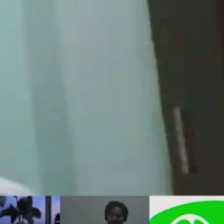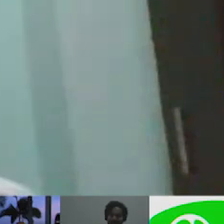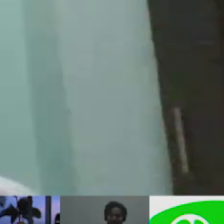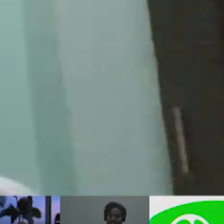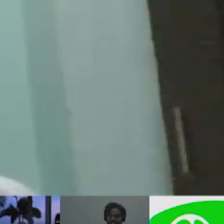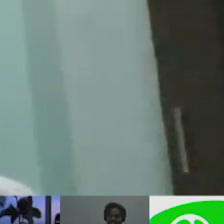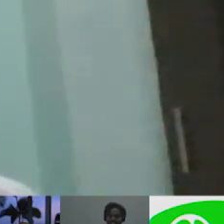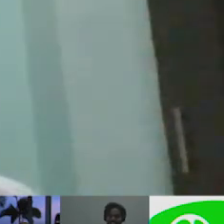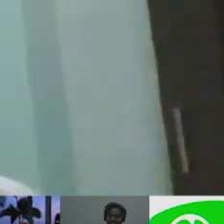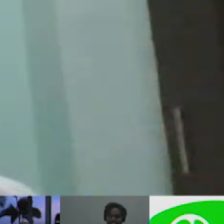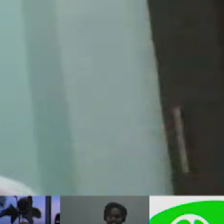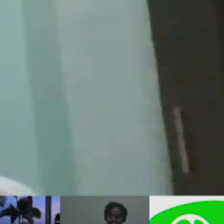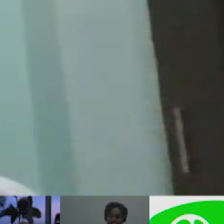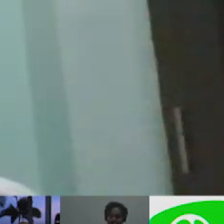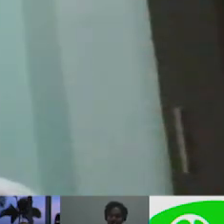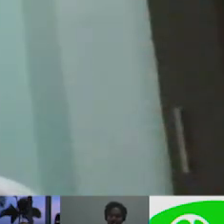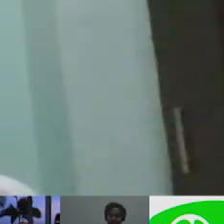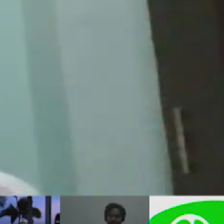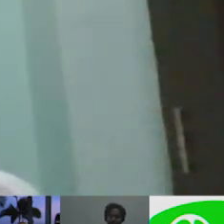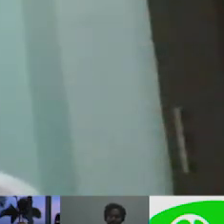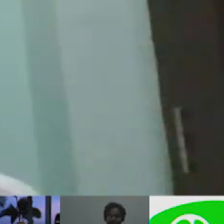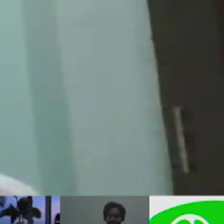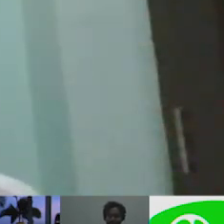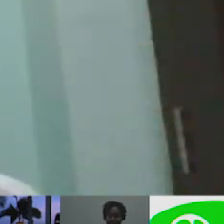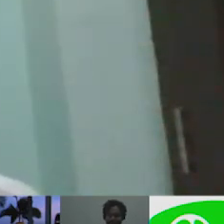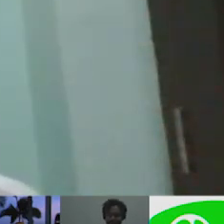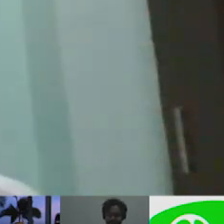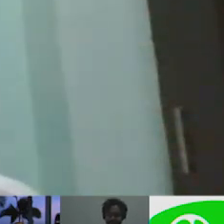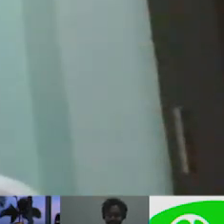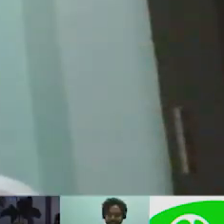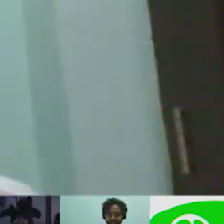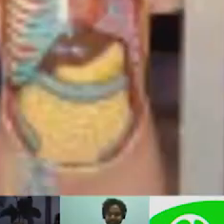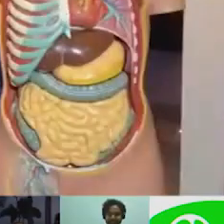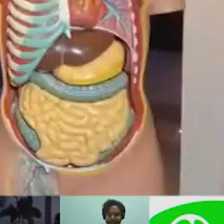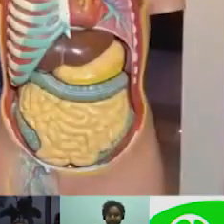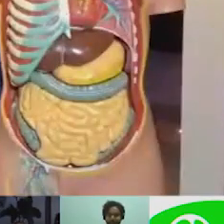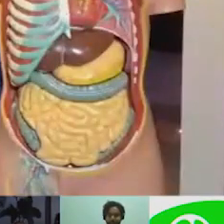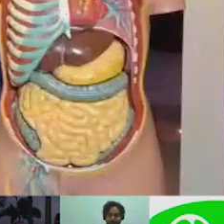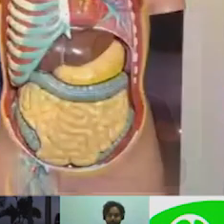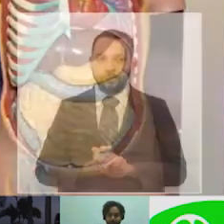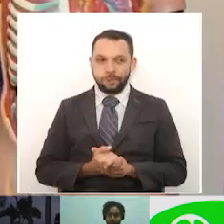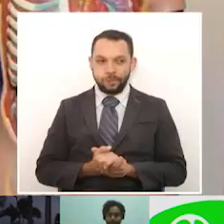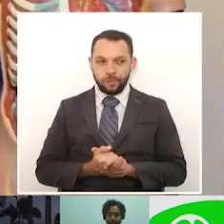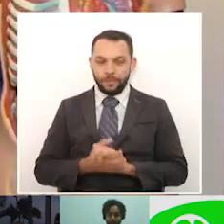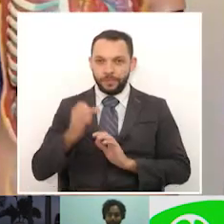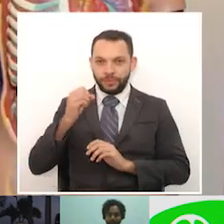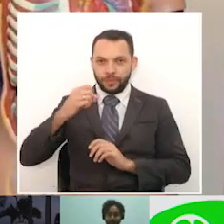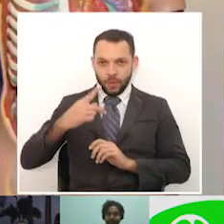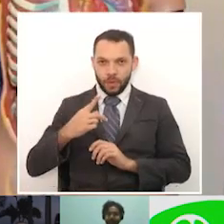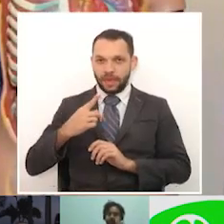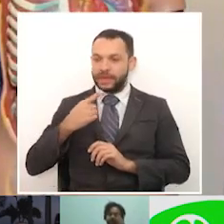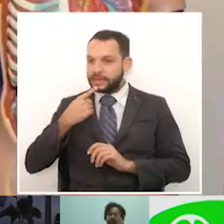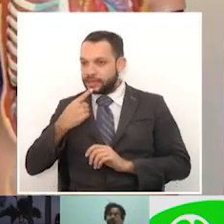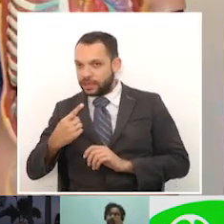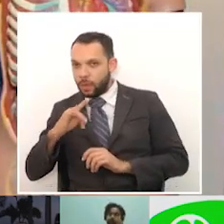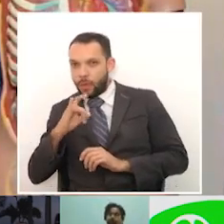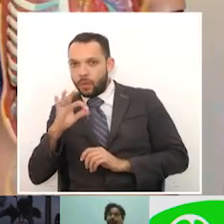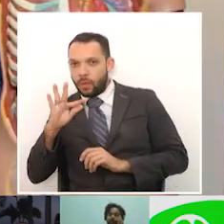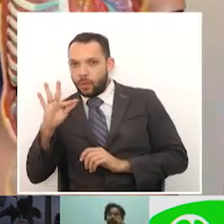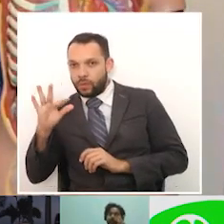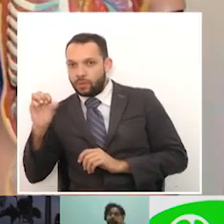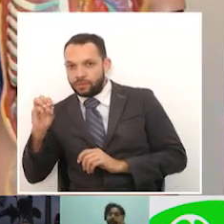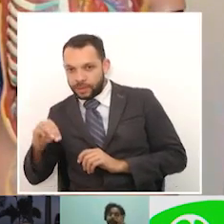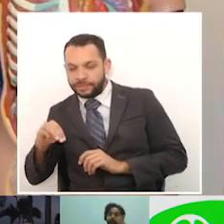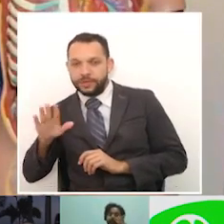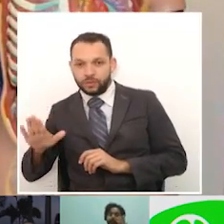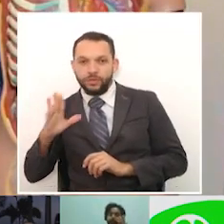it's too long, and then I will share more with you. Okay, lo que nos cuenta aquí Uttam es en su experiencia con las personas